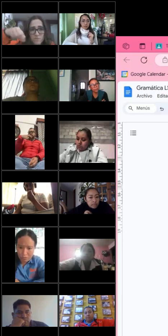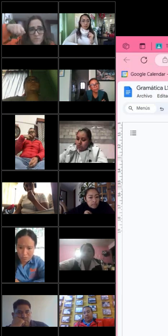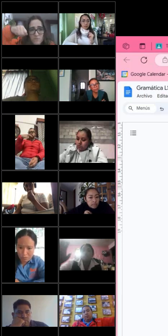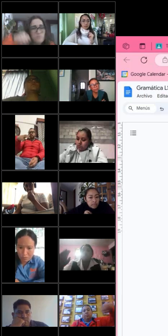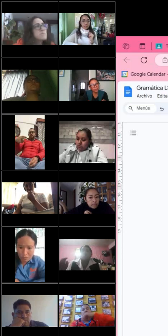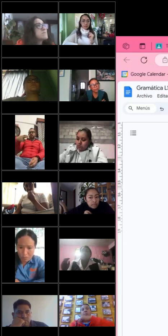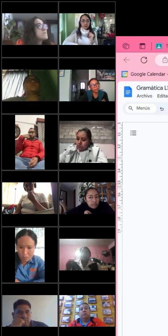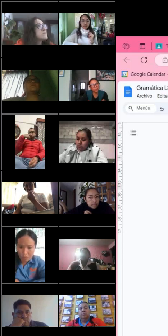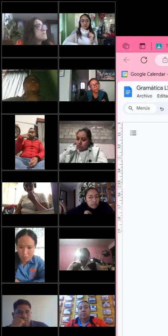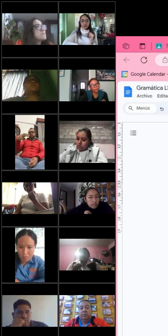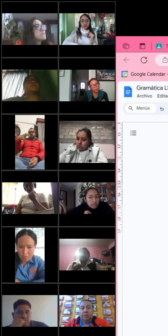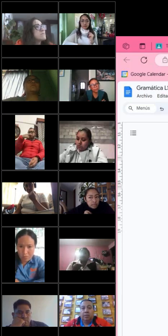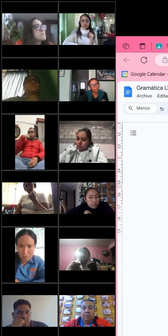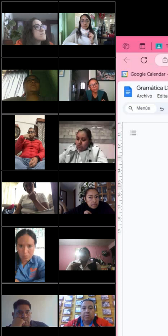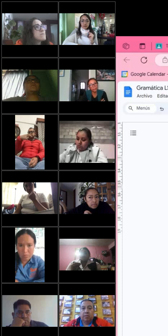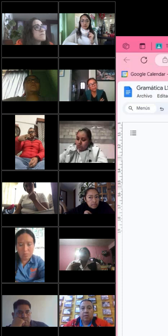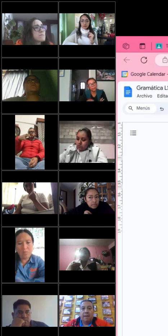¿Cómo comen una pizza?